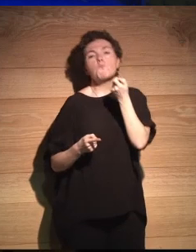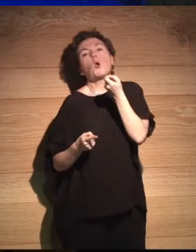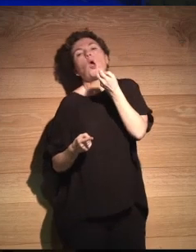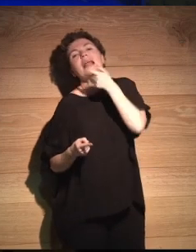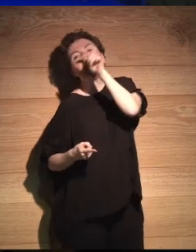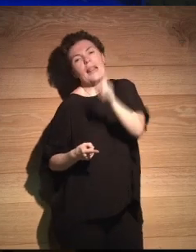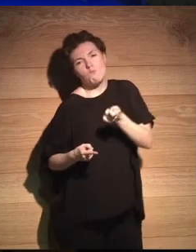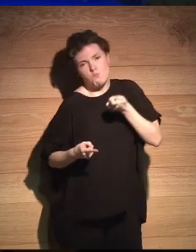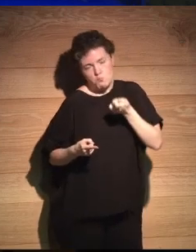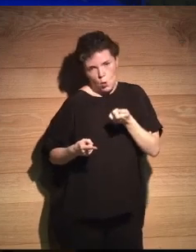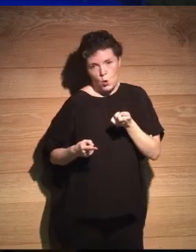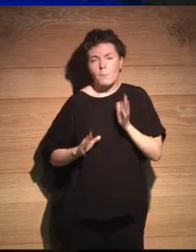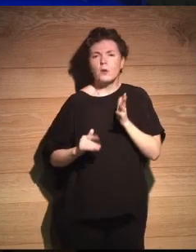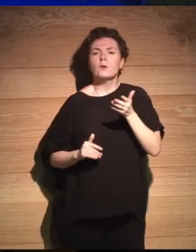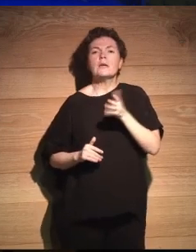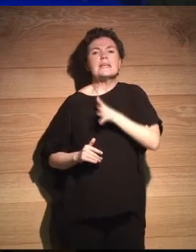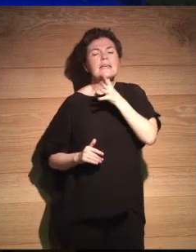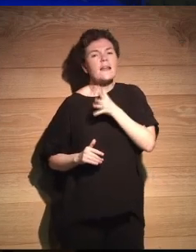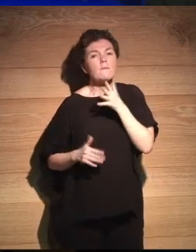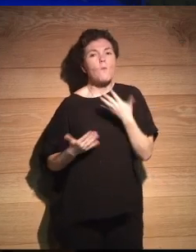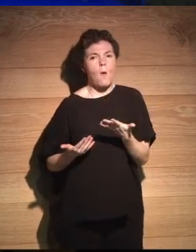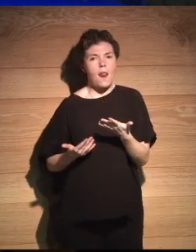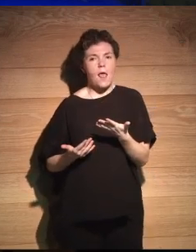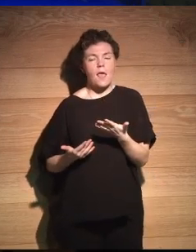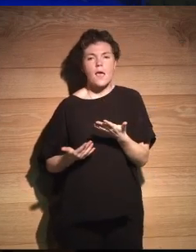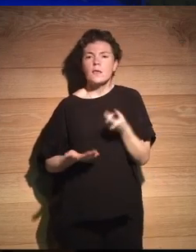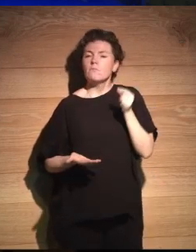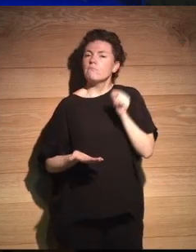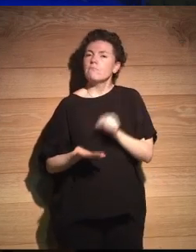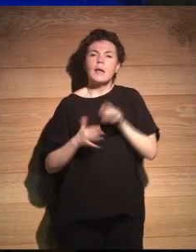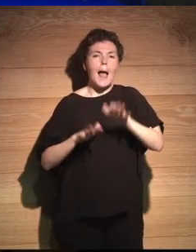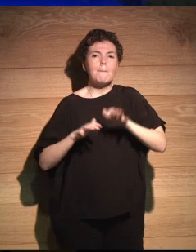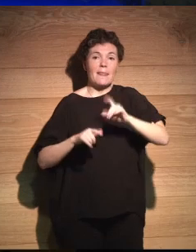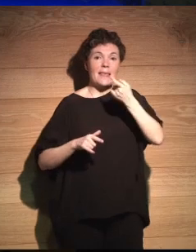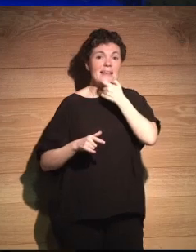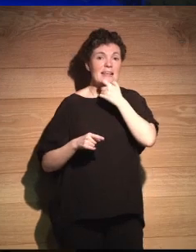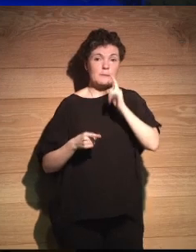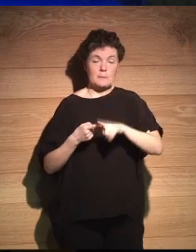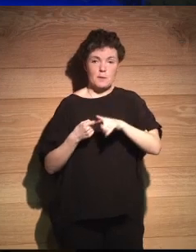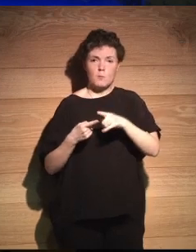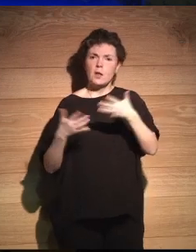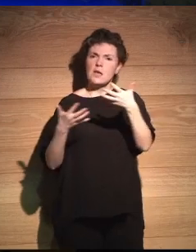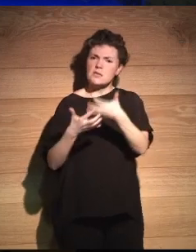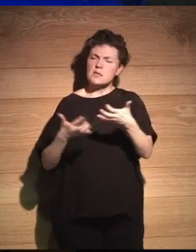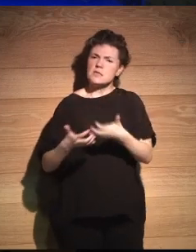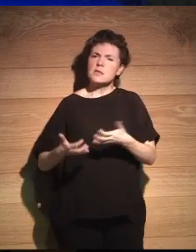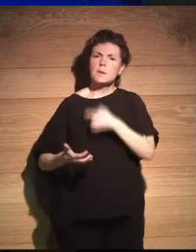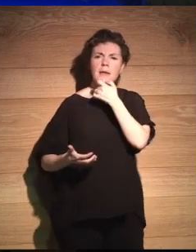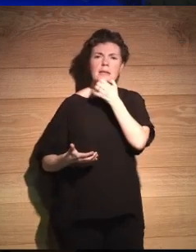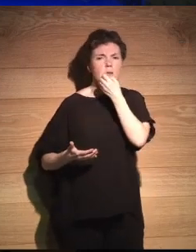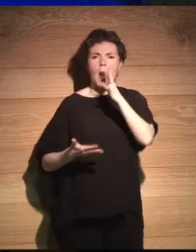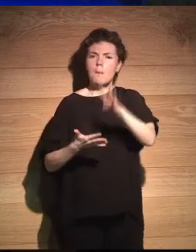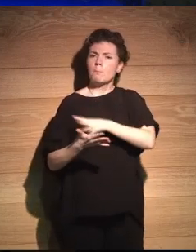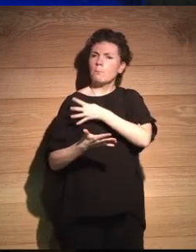dice. Y lo que sí que es impresionante es cómo aprendió primero inglés, porque escribe inglés como un